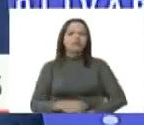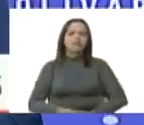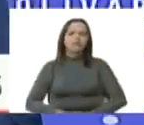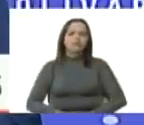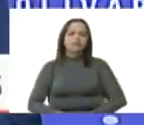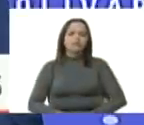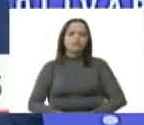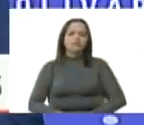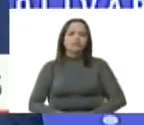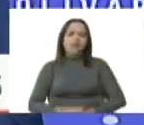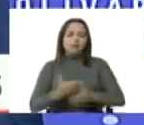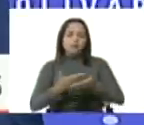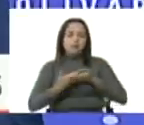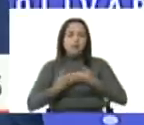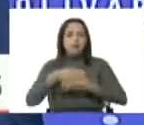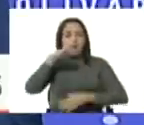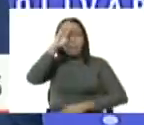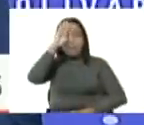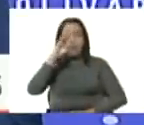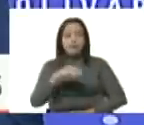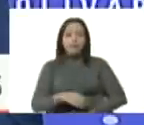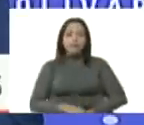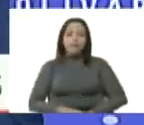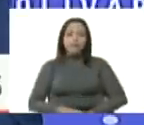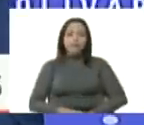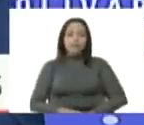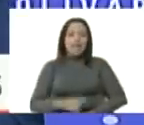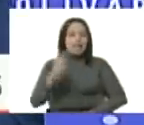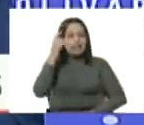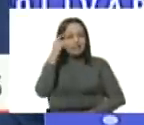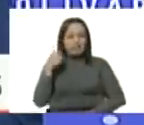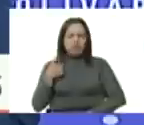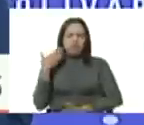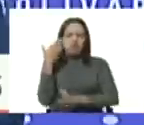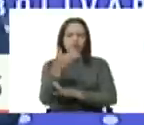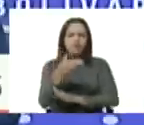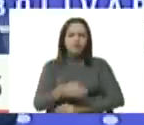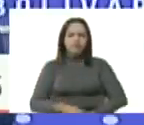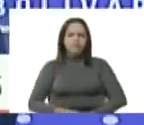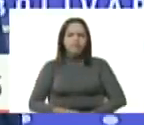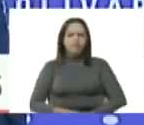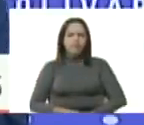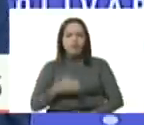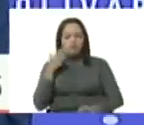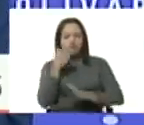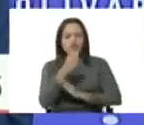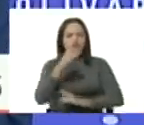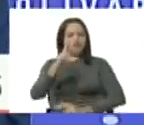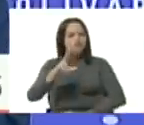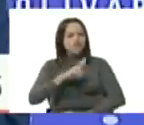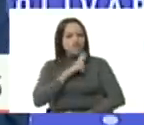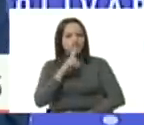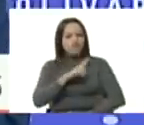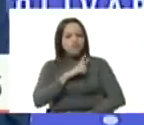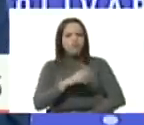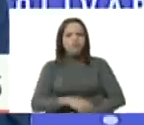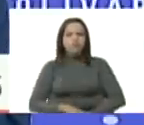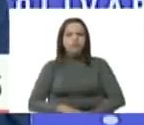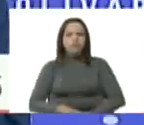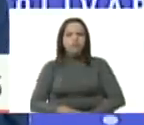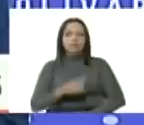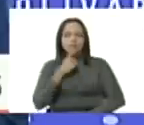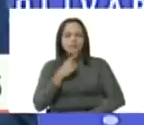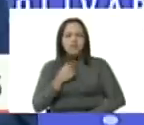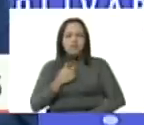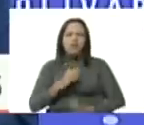A mí me pidió el Papa Francisco, un día que lo visité, una visita oficial, me pidió esto, que